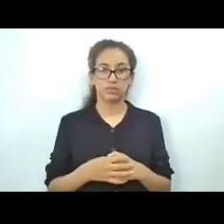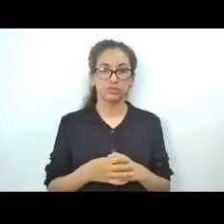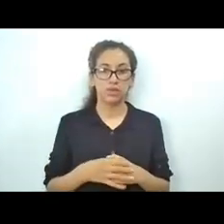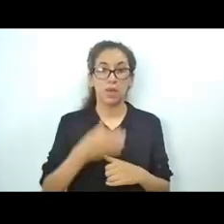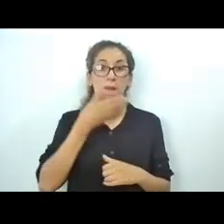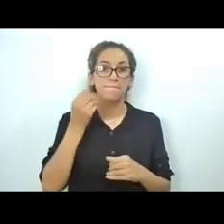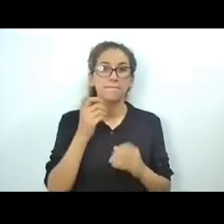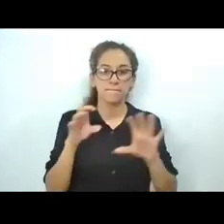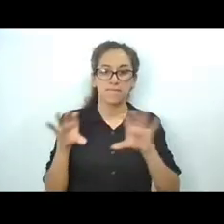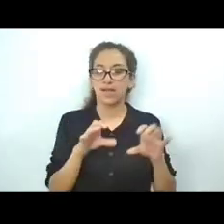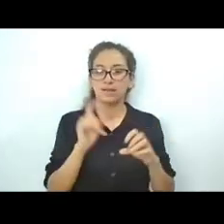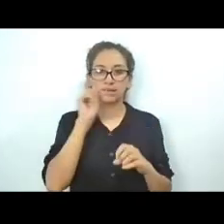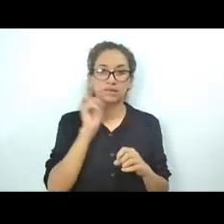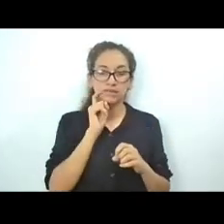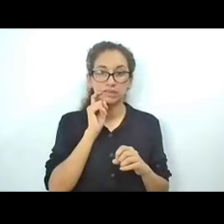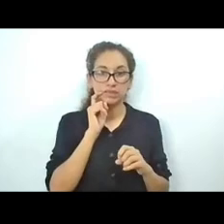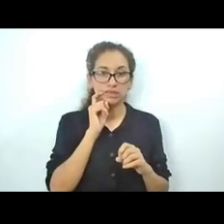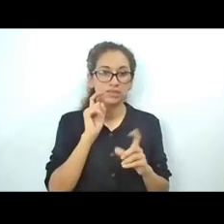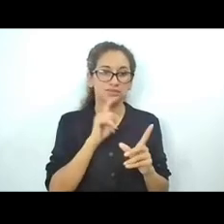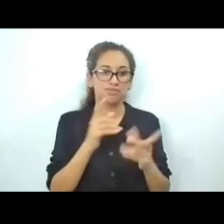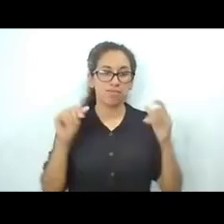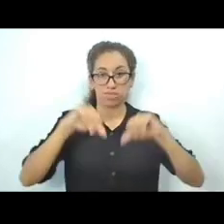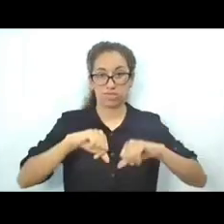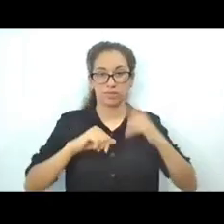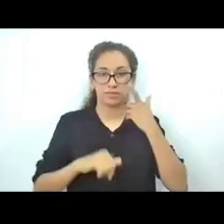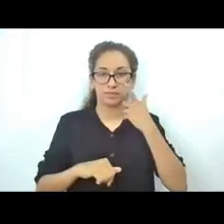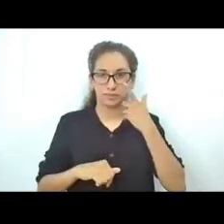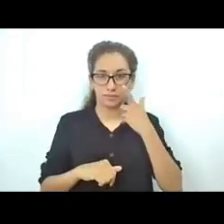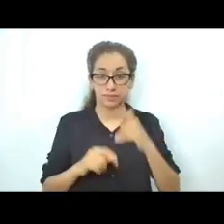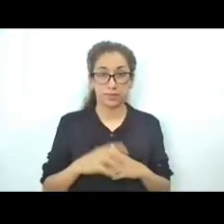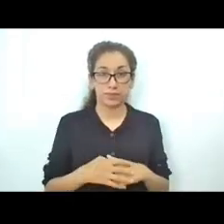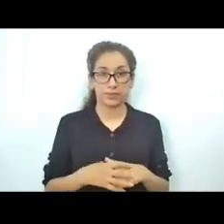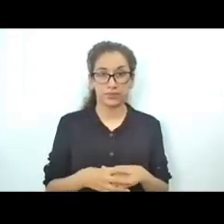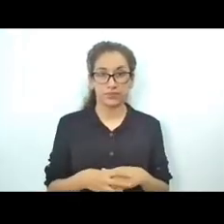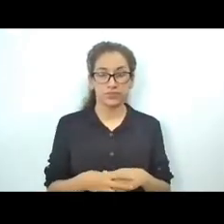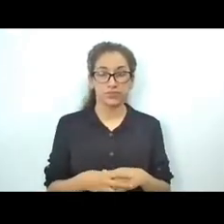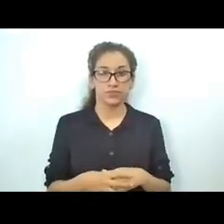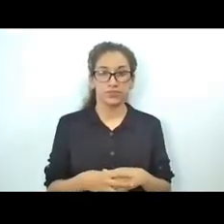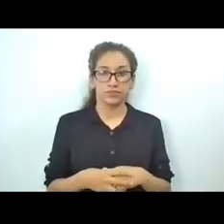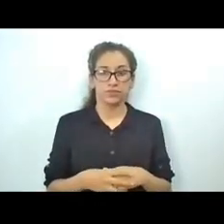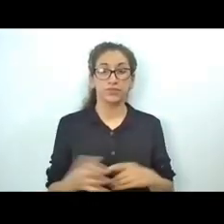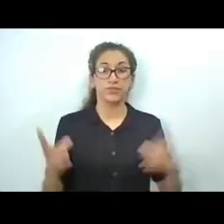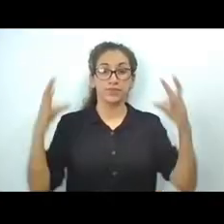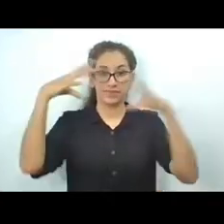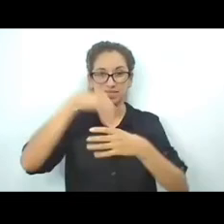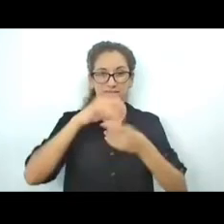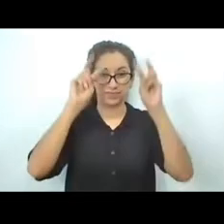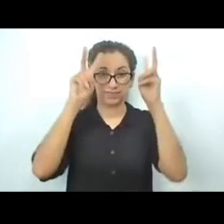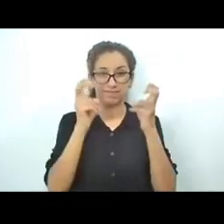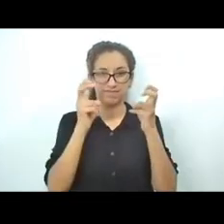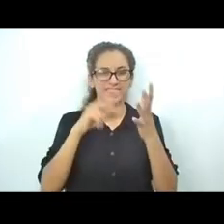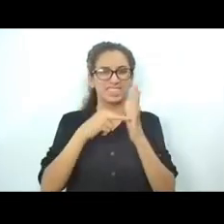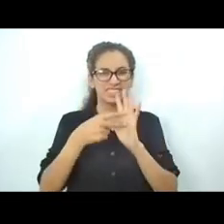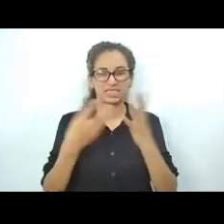relación sexual que se pueda presentar. Entonces, dentro de la definición, en realidad existe el tema de